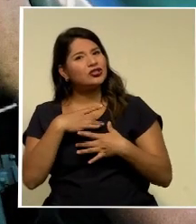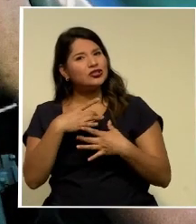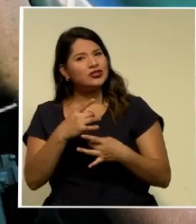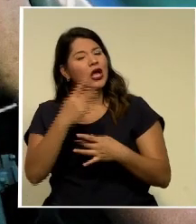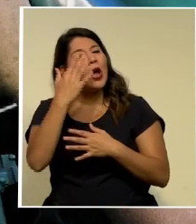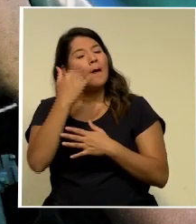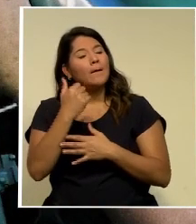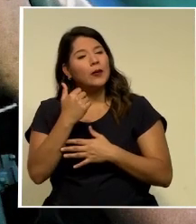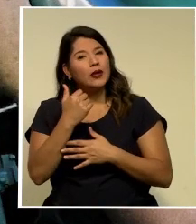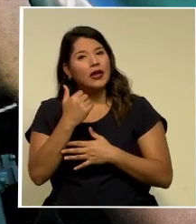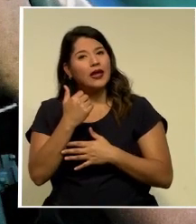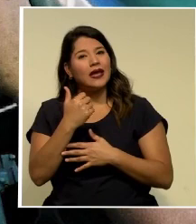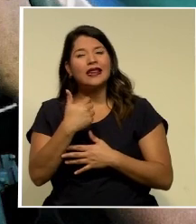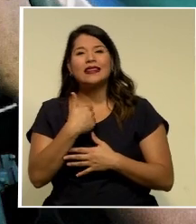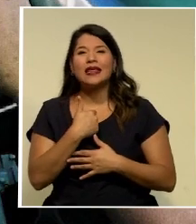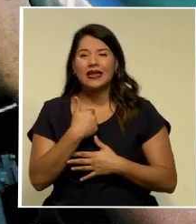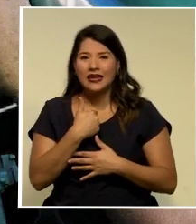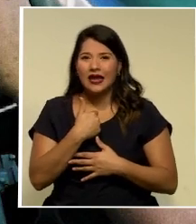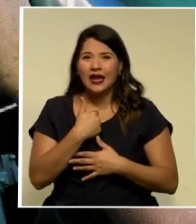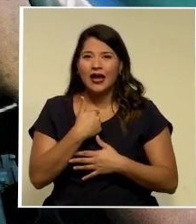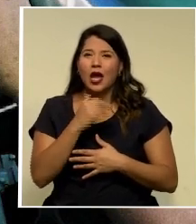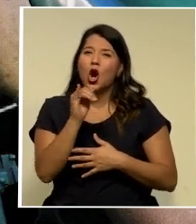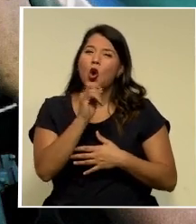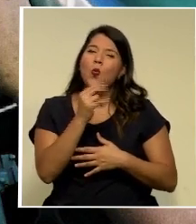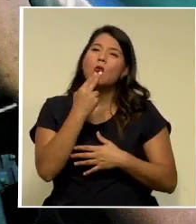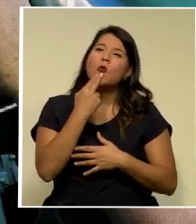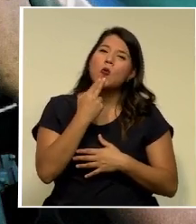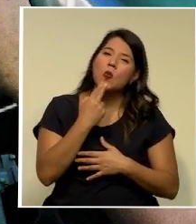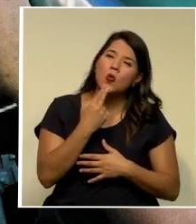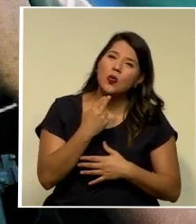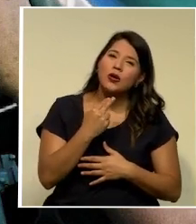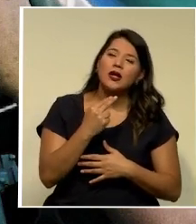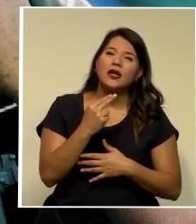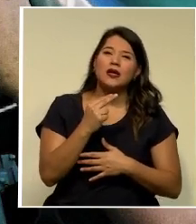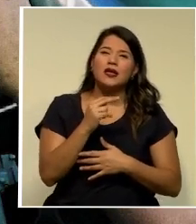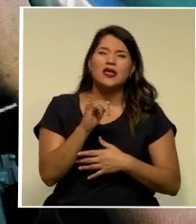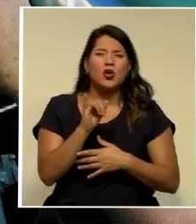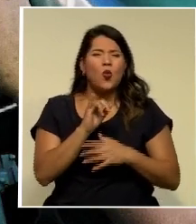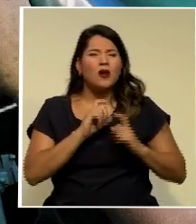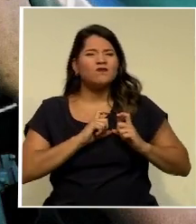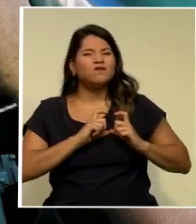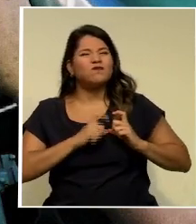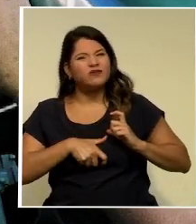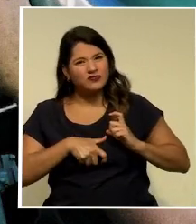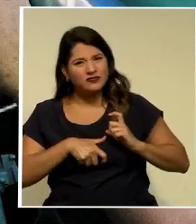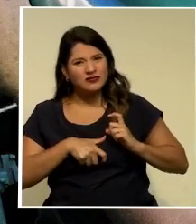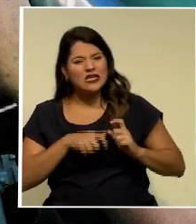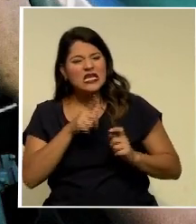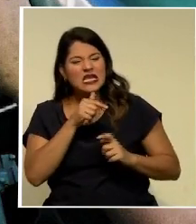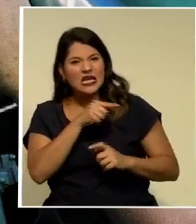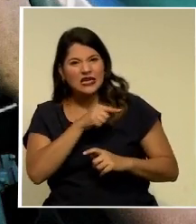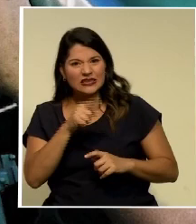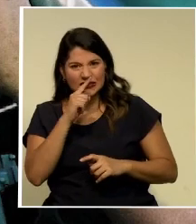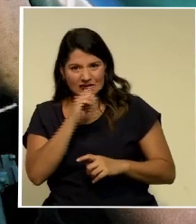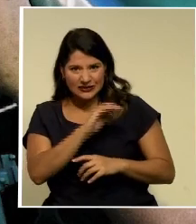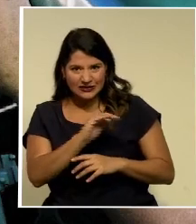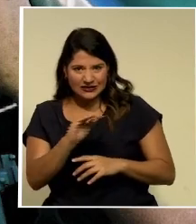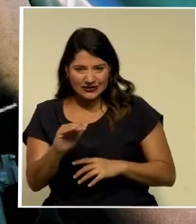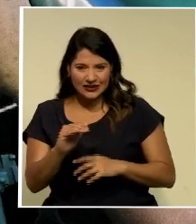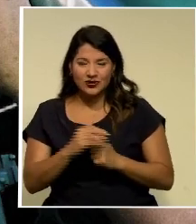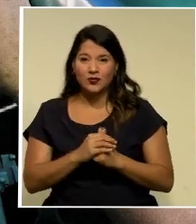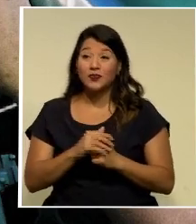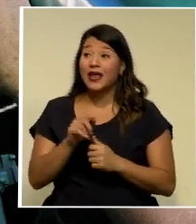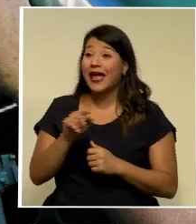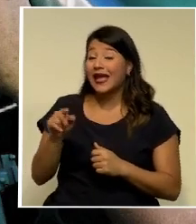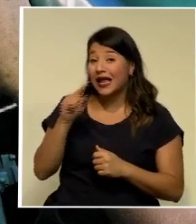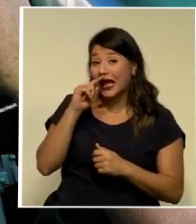porque tiene una ternura, además, muy desgarradora por los personajes. ¿Quiénes son estos niños? Estos son